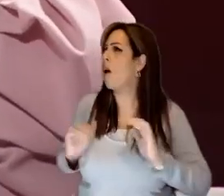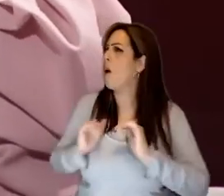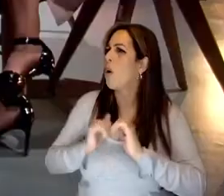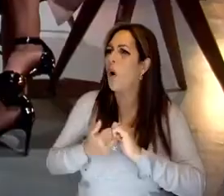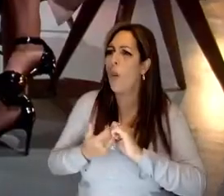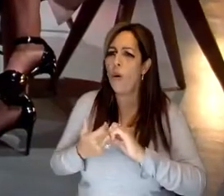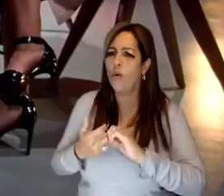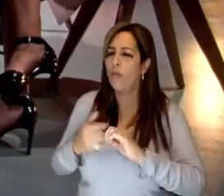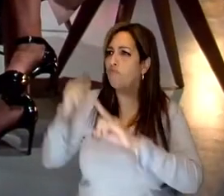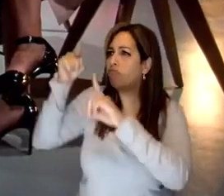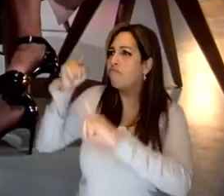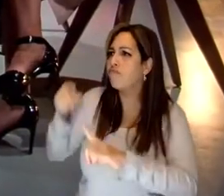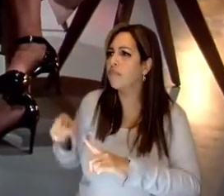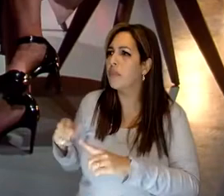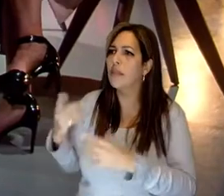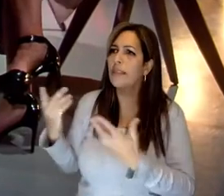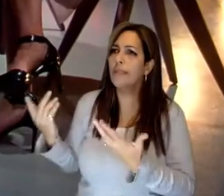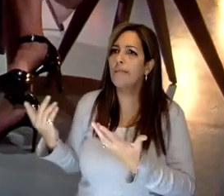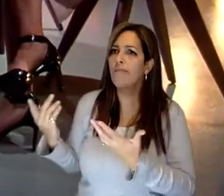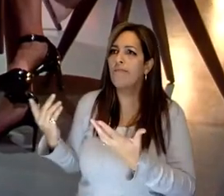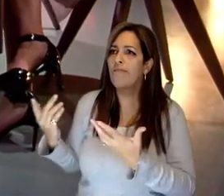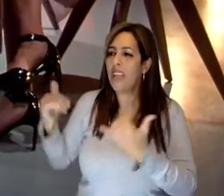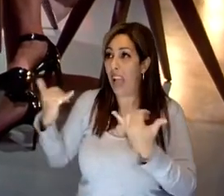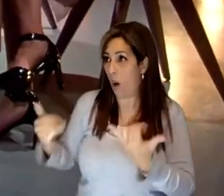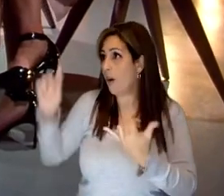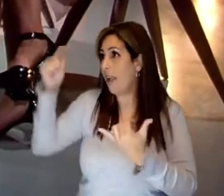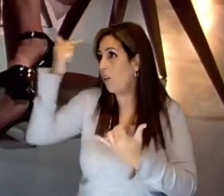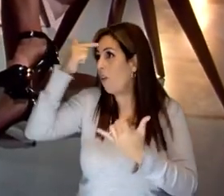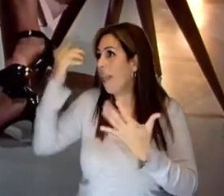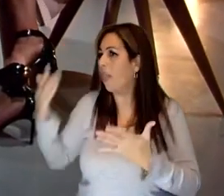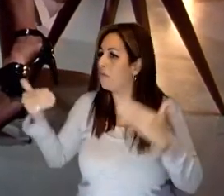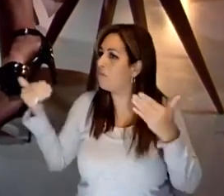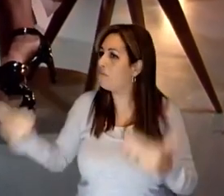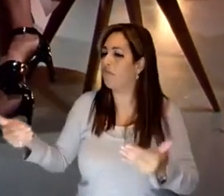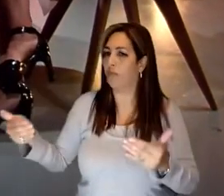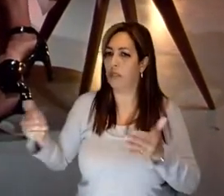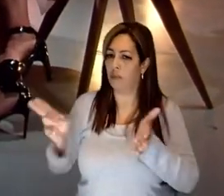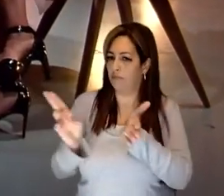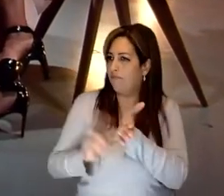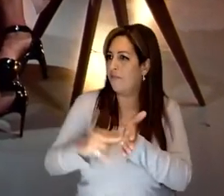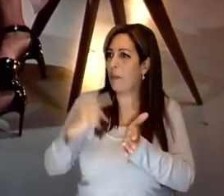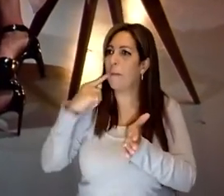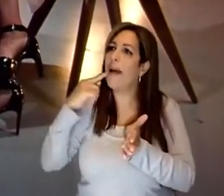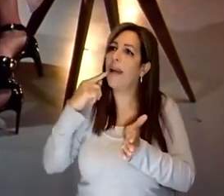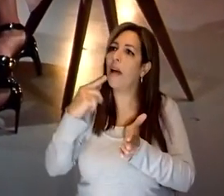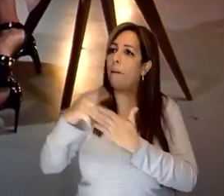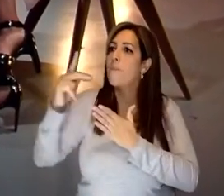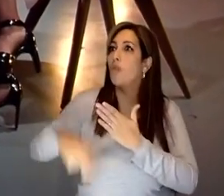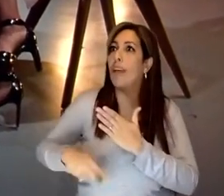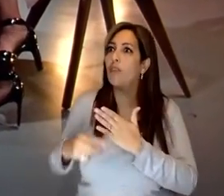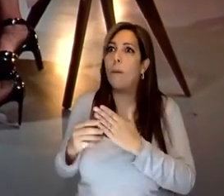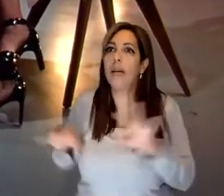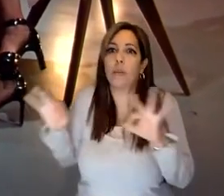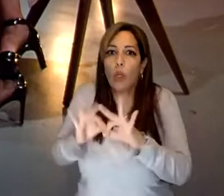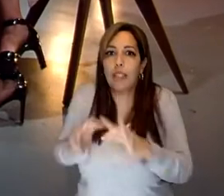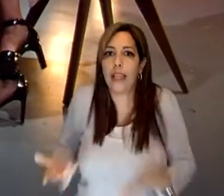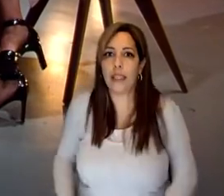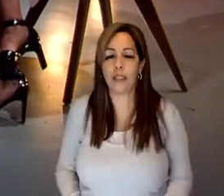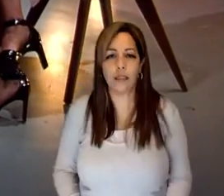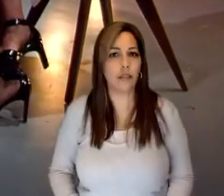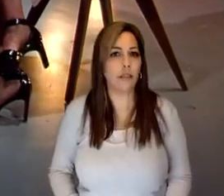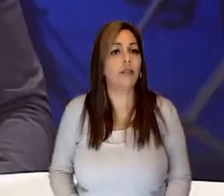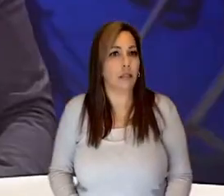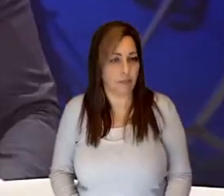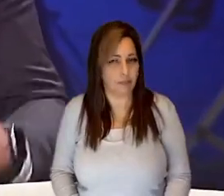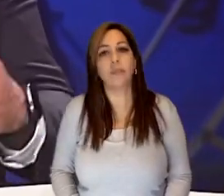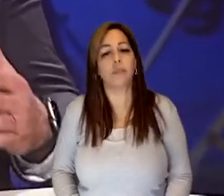cómo se están trabajando o quizás cuáles son las políticas públicas que esta administración está desarrollando para los proyectos prioritarios. Pues mira, en Puerto